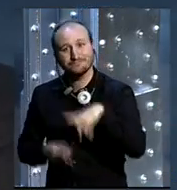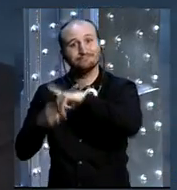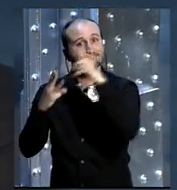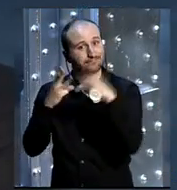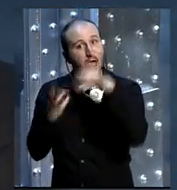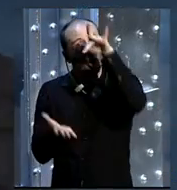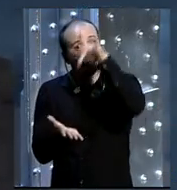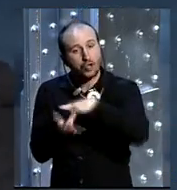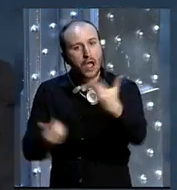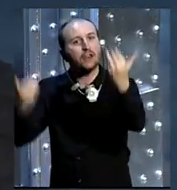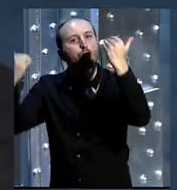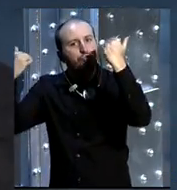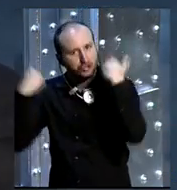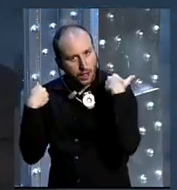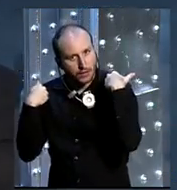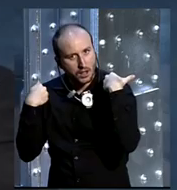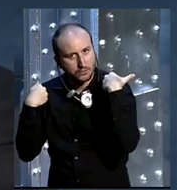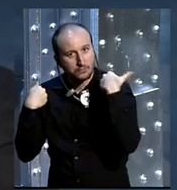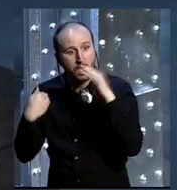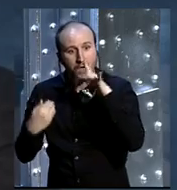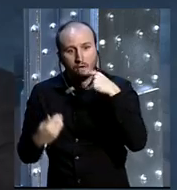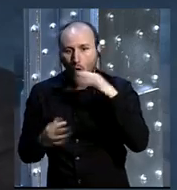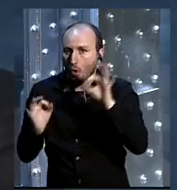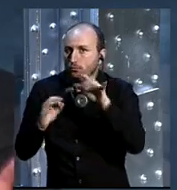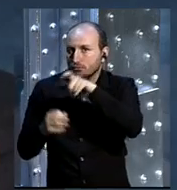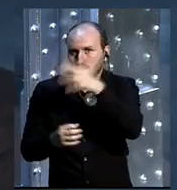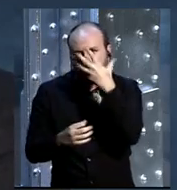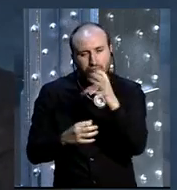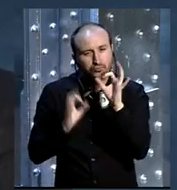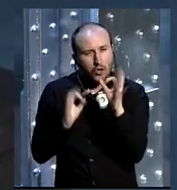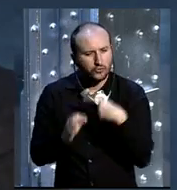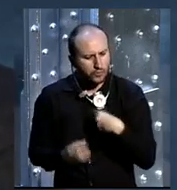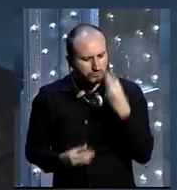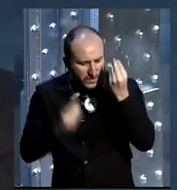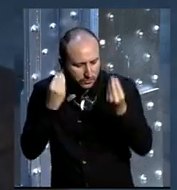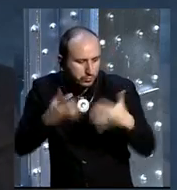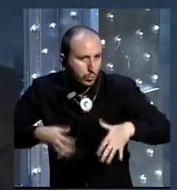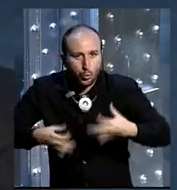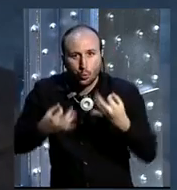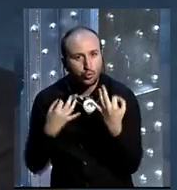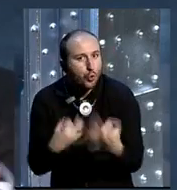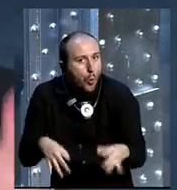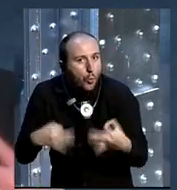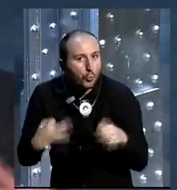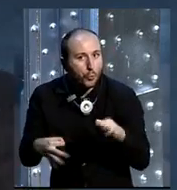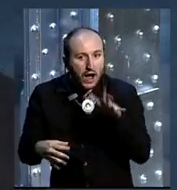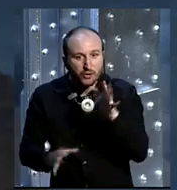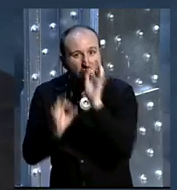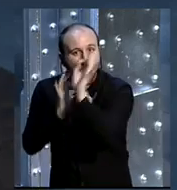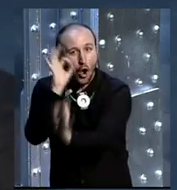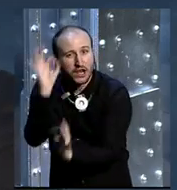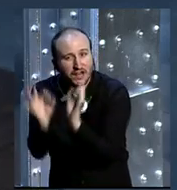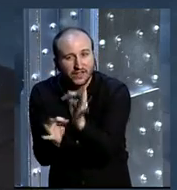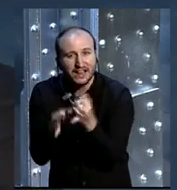el elemento de responsabilidad o responsabilización. Y esto, yo supongo que es normal que la gente quiera que las organizaciones tengan que